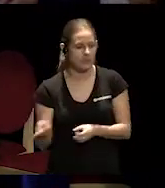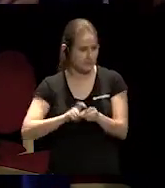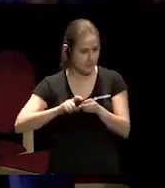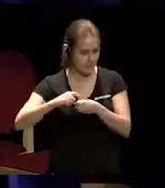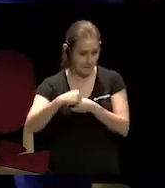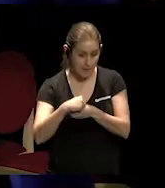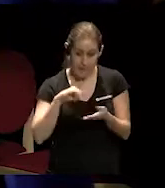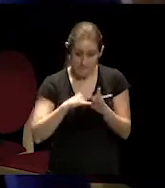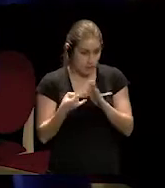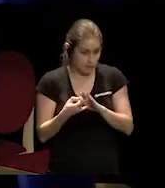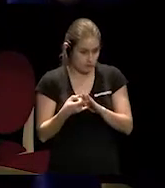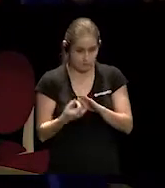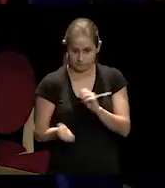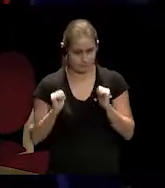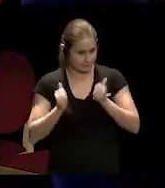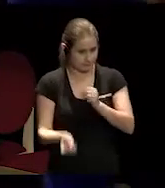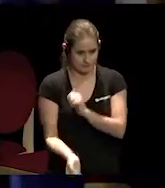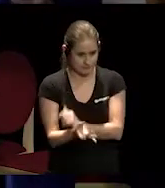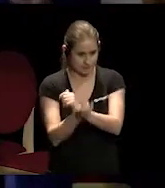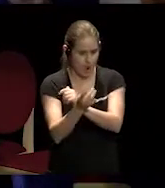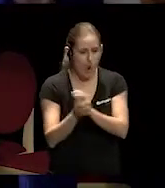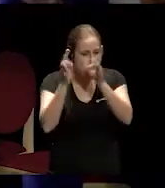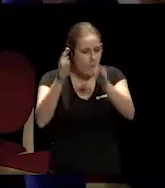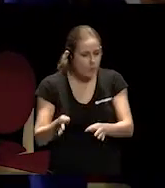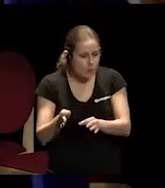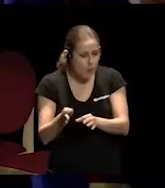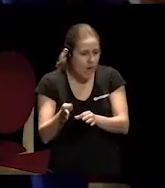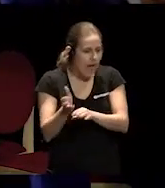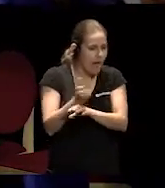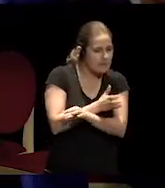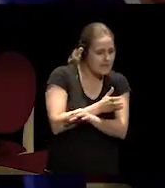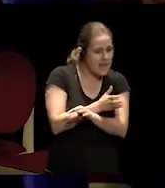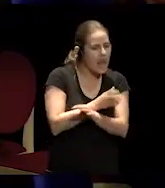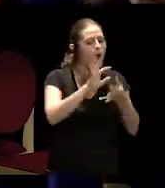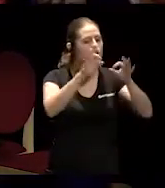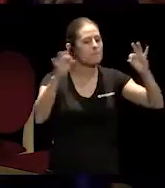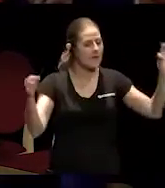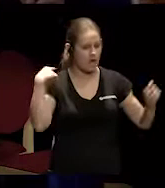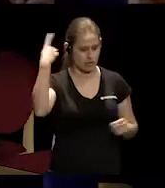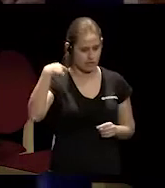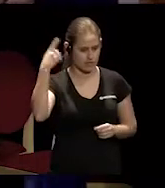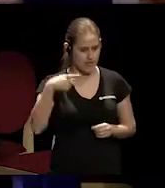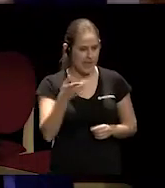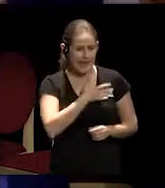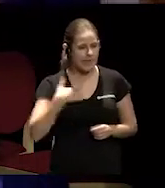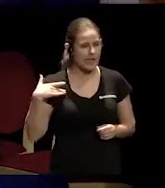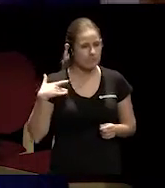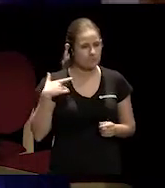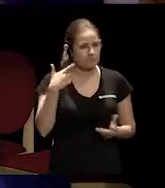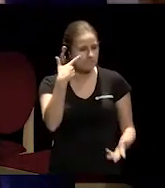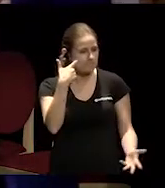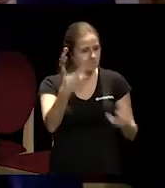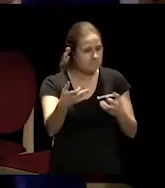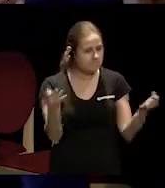desempeñamos ese proyecto justo antes de las Olimpiadas londinenses y queríamos resaltar cómo los discapacitados